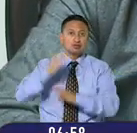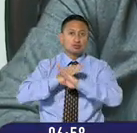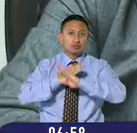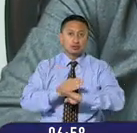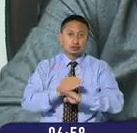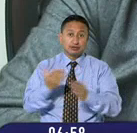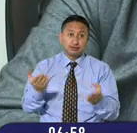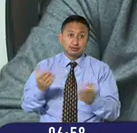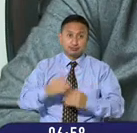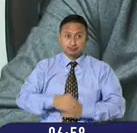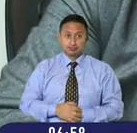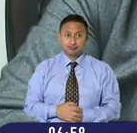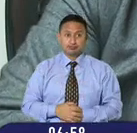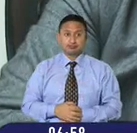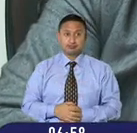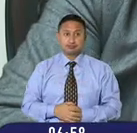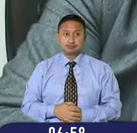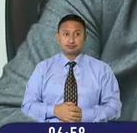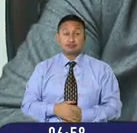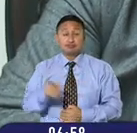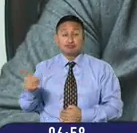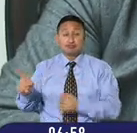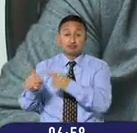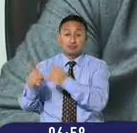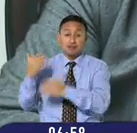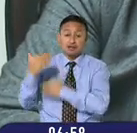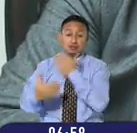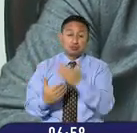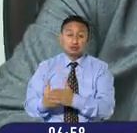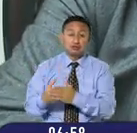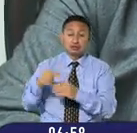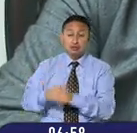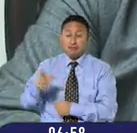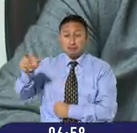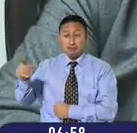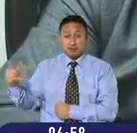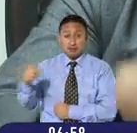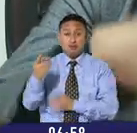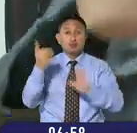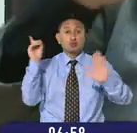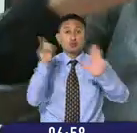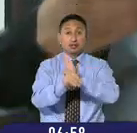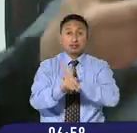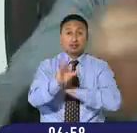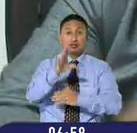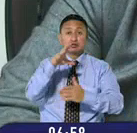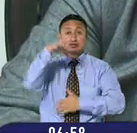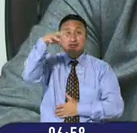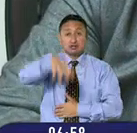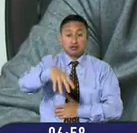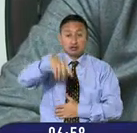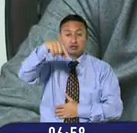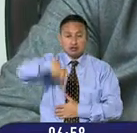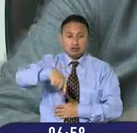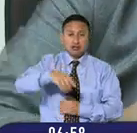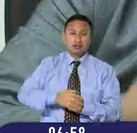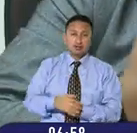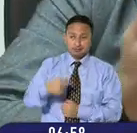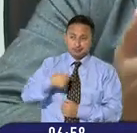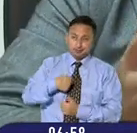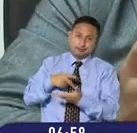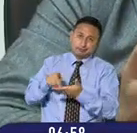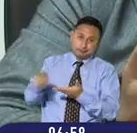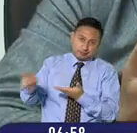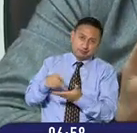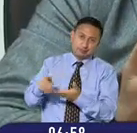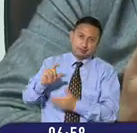defensa y en forma arbitraria. ¿Esto a qué conlleva? A que después se presenten acciones en contra del Estado ecuatoriano, tengamos